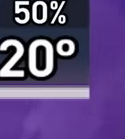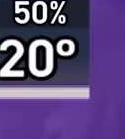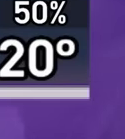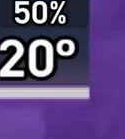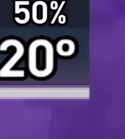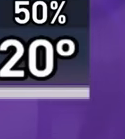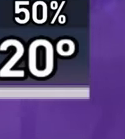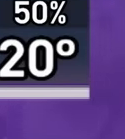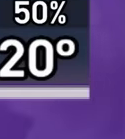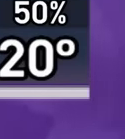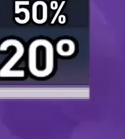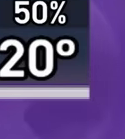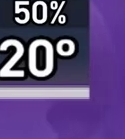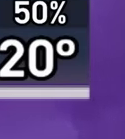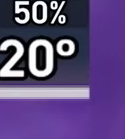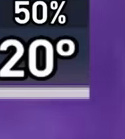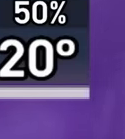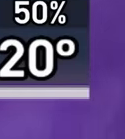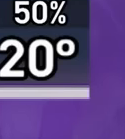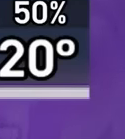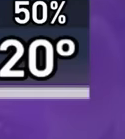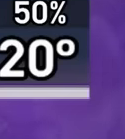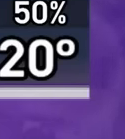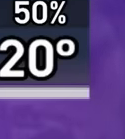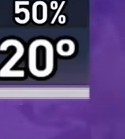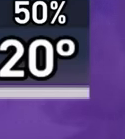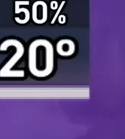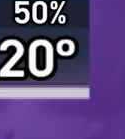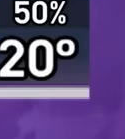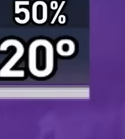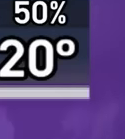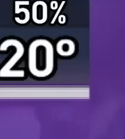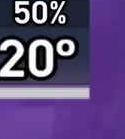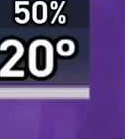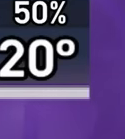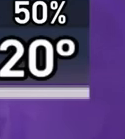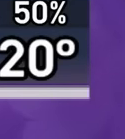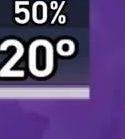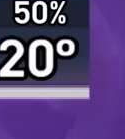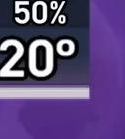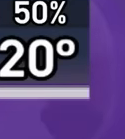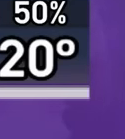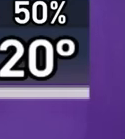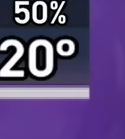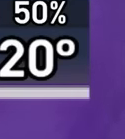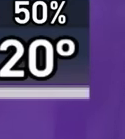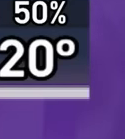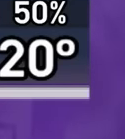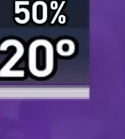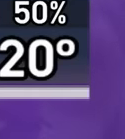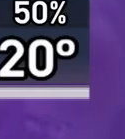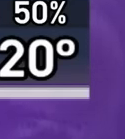es entre las 3 y las 6 de la tarde, y tenemos en pantalla la información, lluvia y tormenta eléctrica en lapsos, la probabilidad es de un